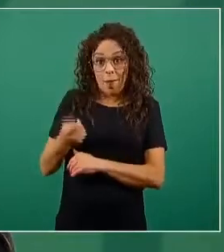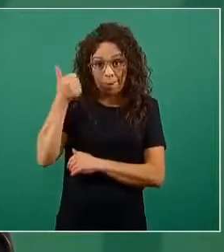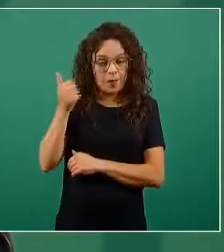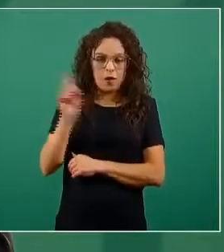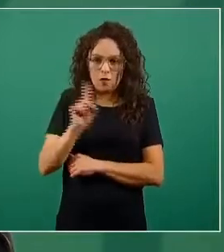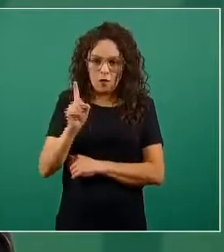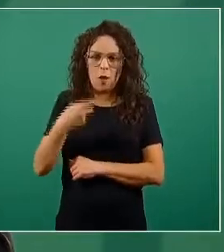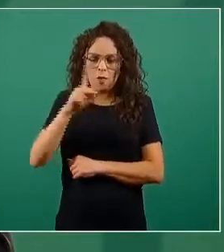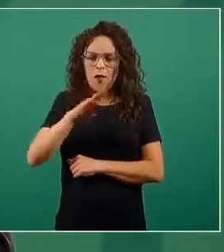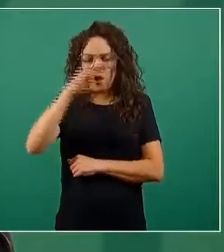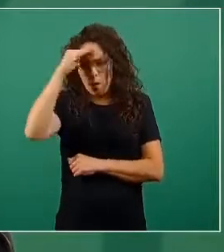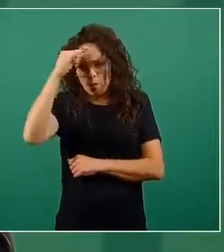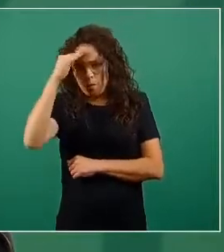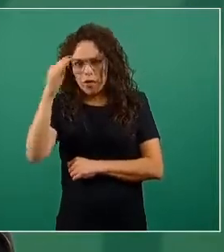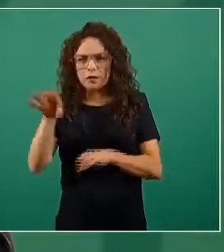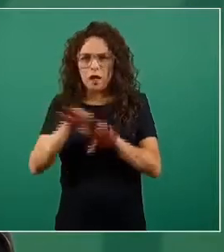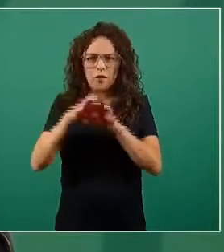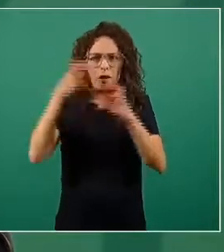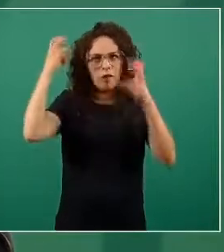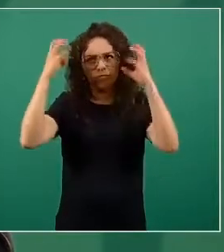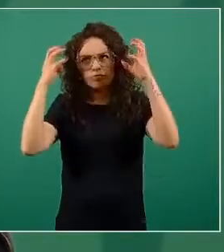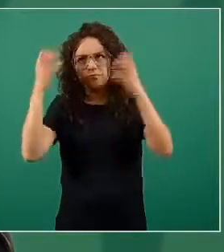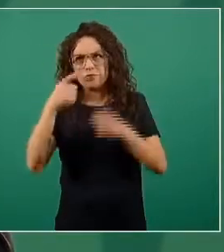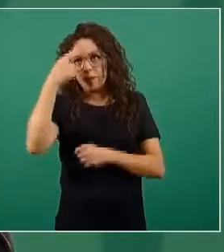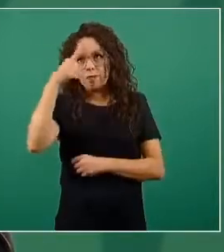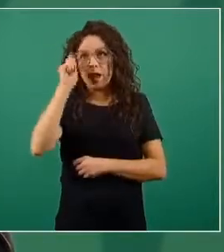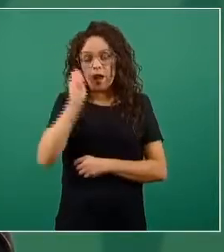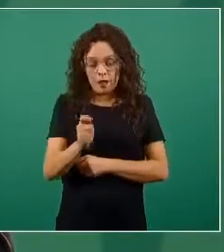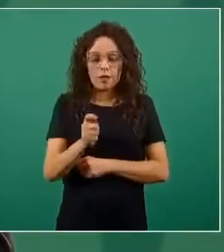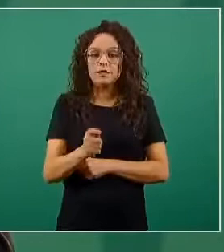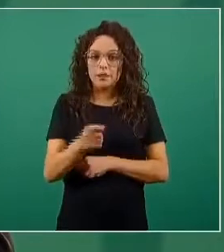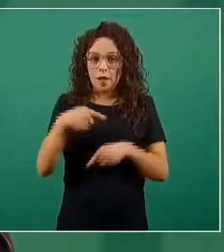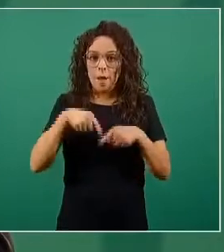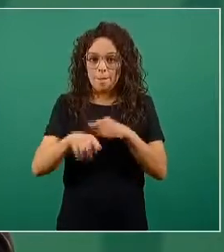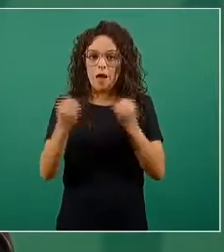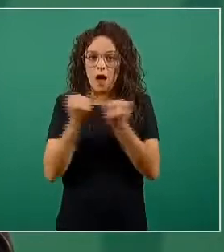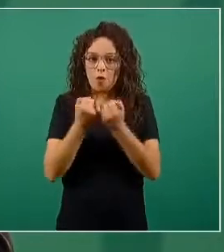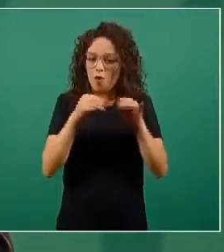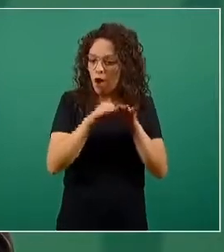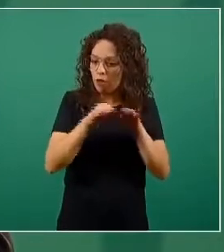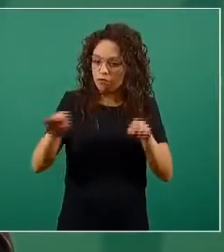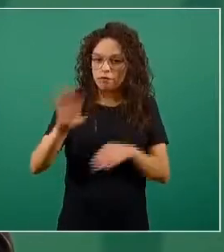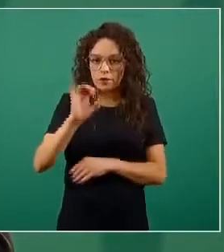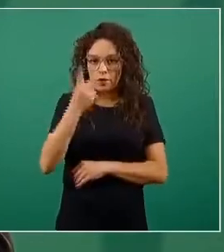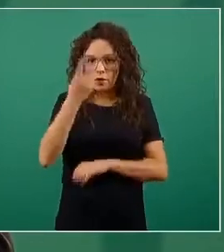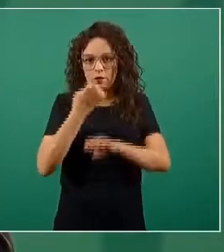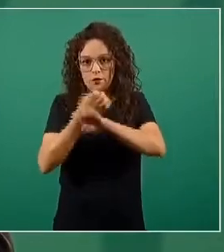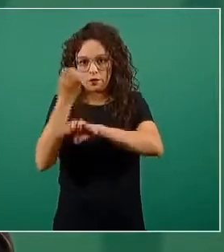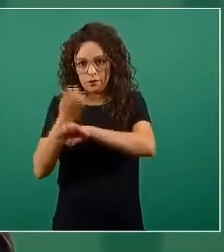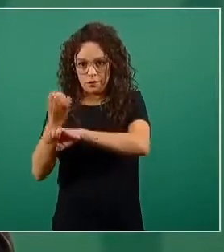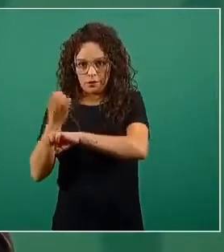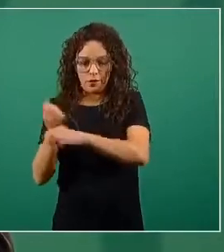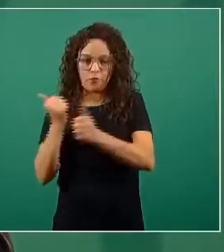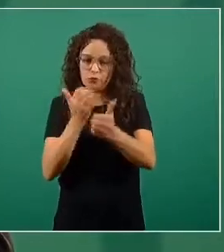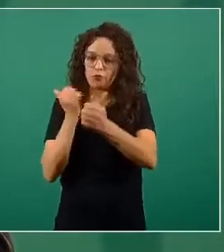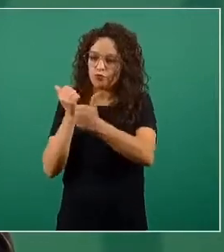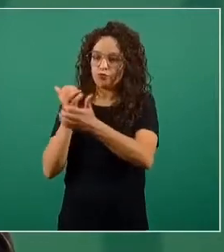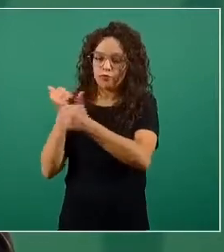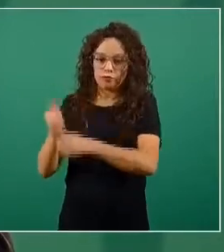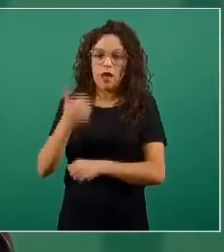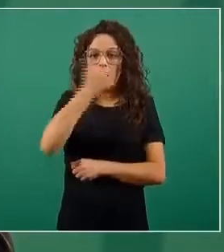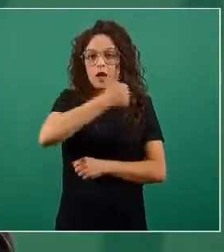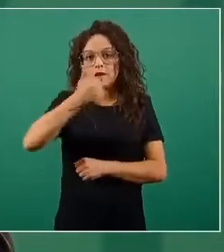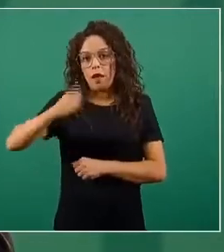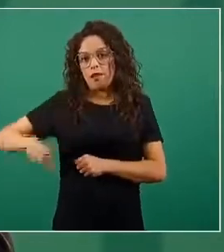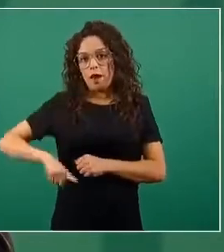tener una iniciación simultánea en las 32 entidades federativas, como es lo que cada gobierno estatal